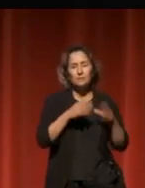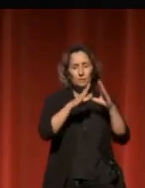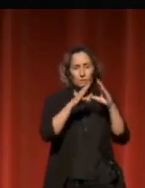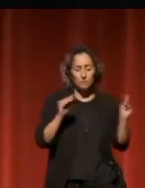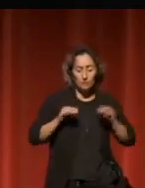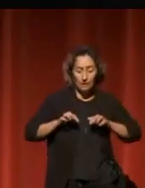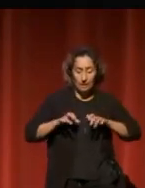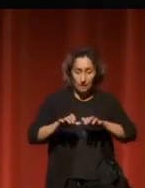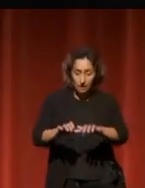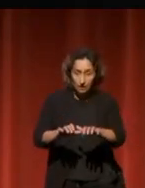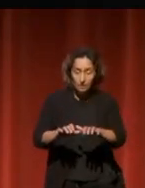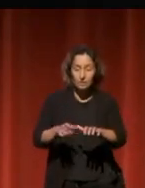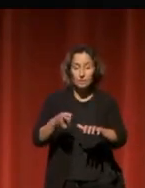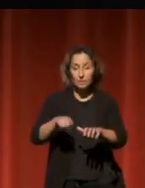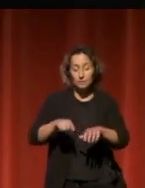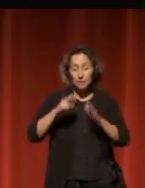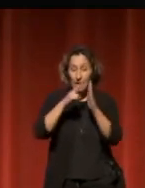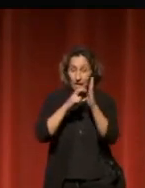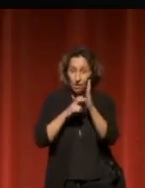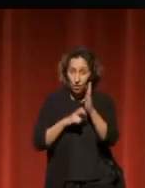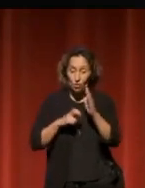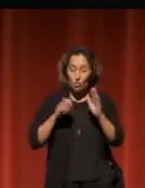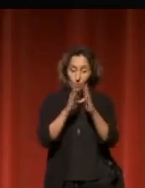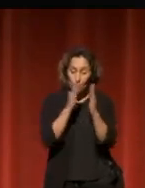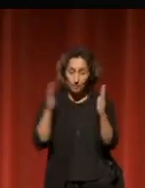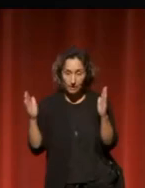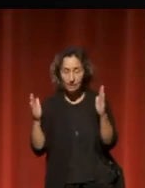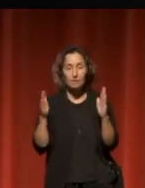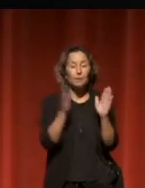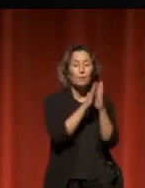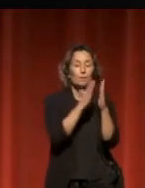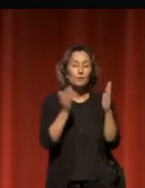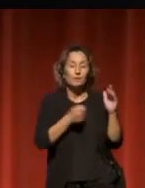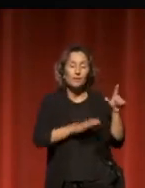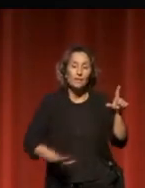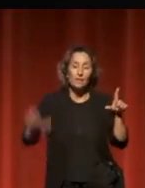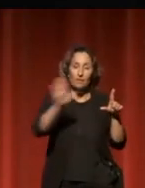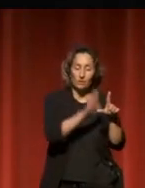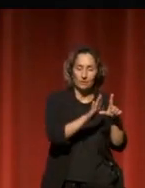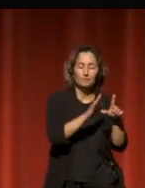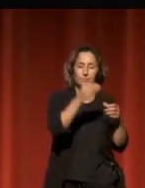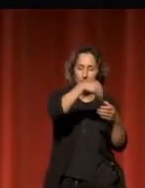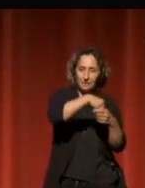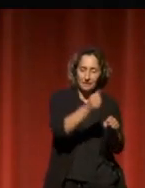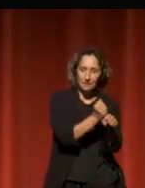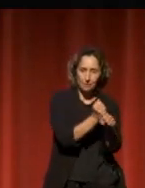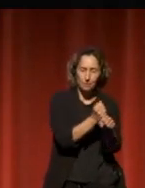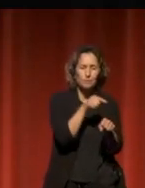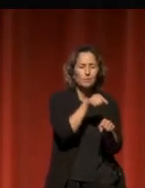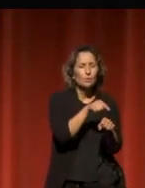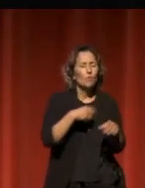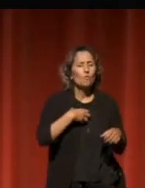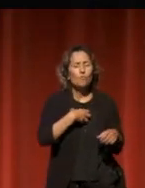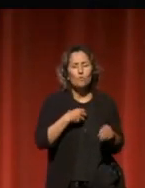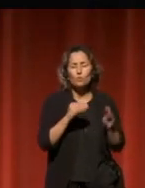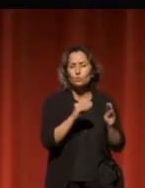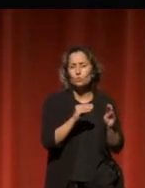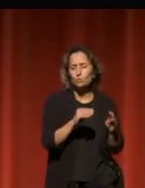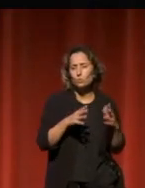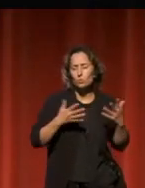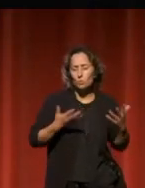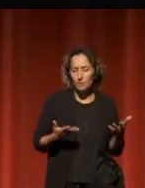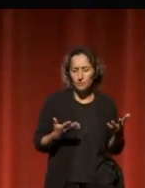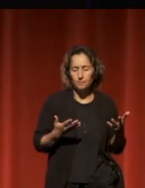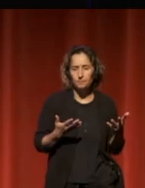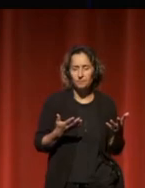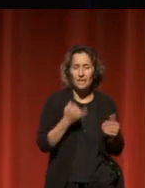de Archiveros, Bibliotecarios y Arqueólogos. Ha trabajado en la Biblioteca Nacional de España, donde ha desempeñado, entre otras